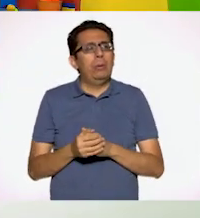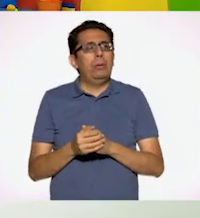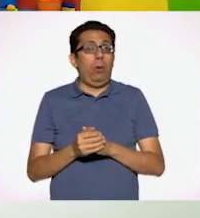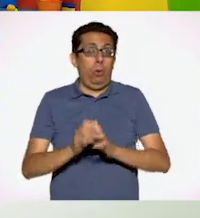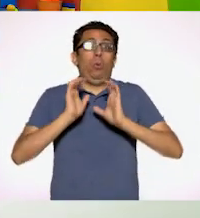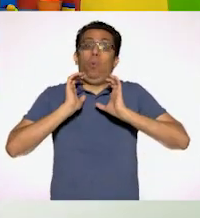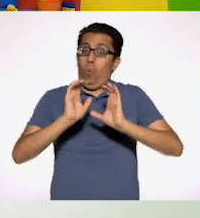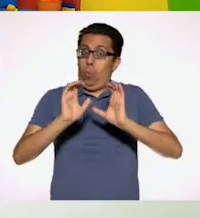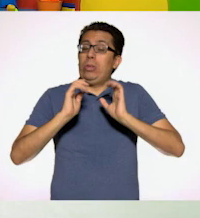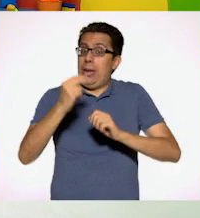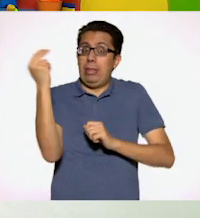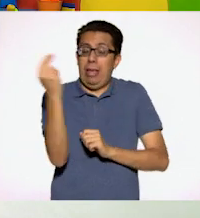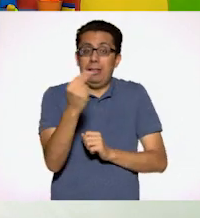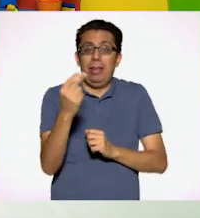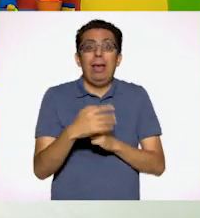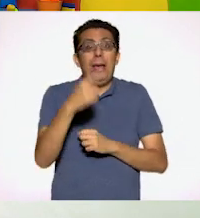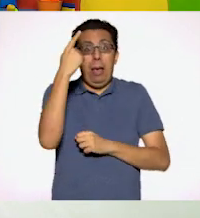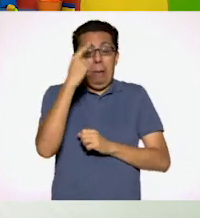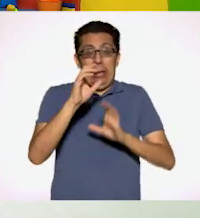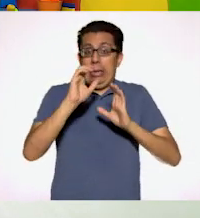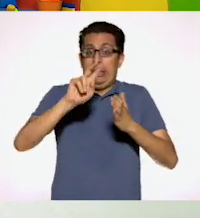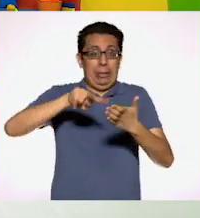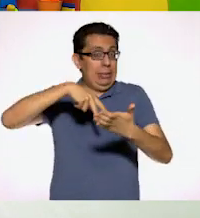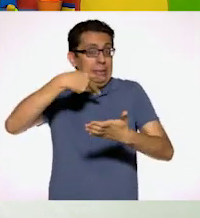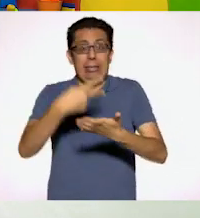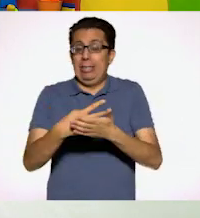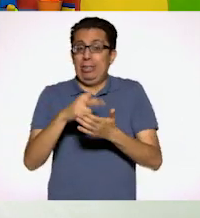Mucho cuidado para no caerme.